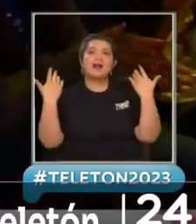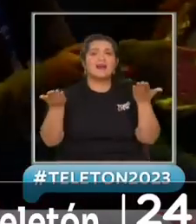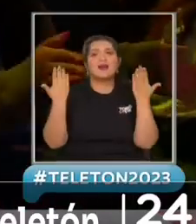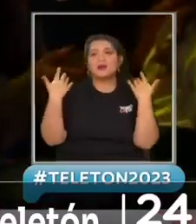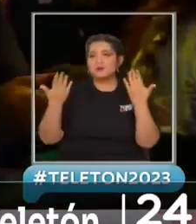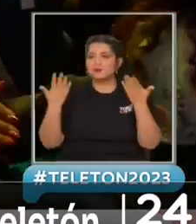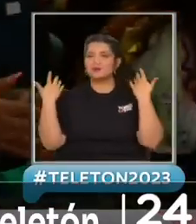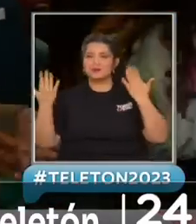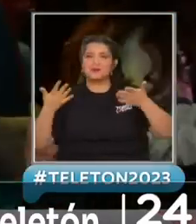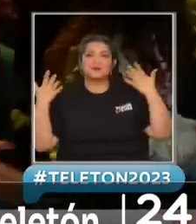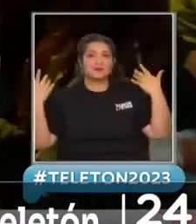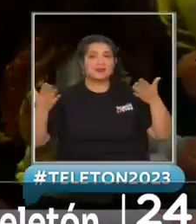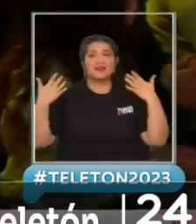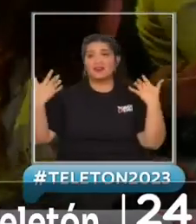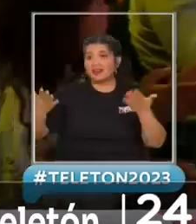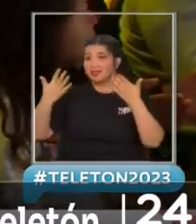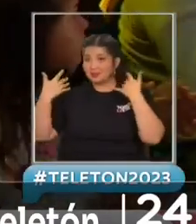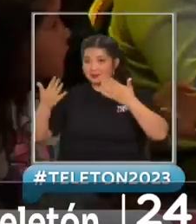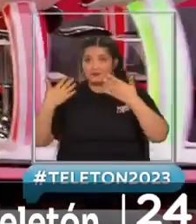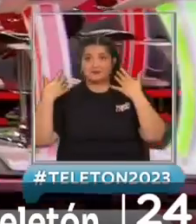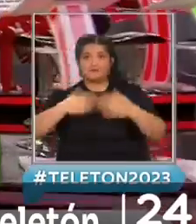rehabilitación.